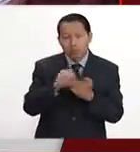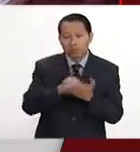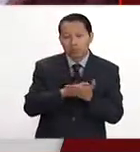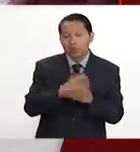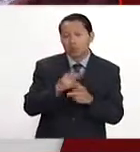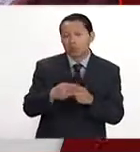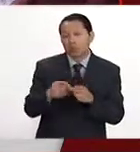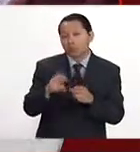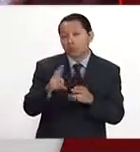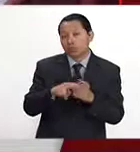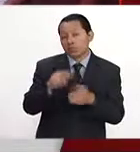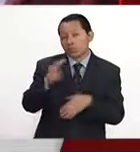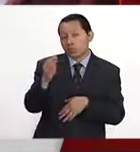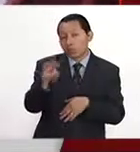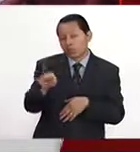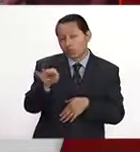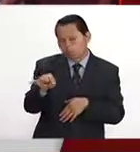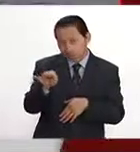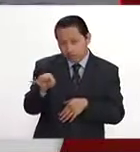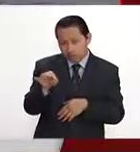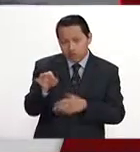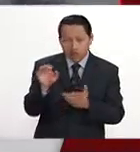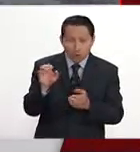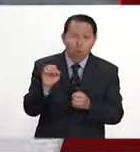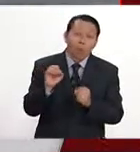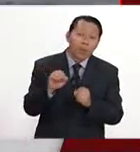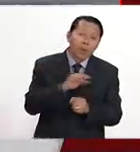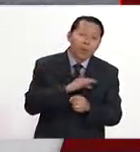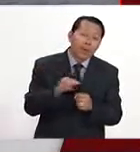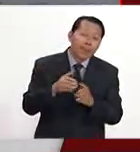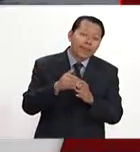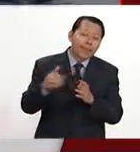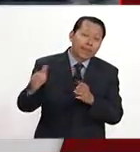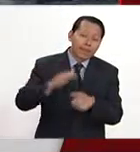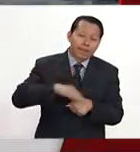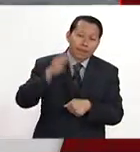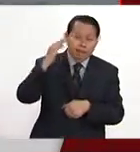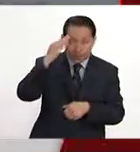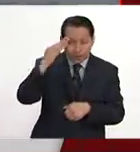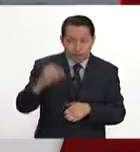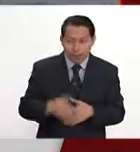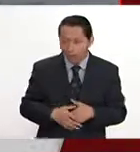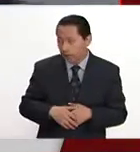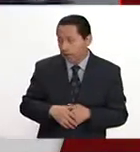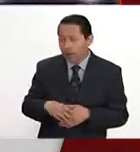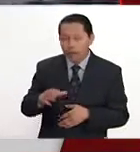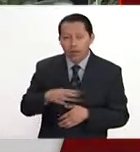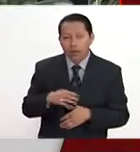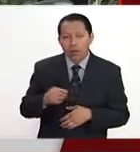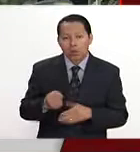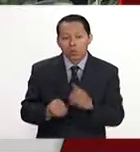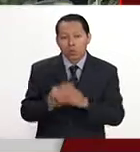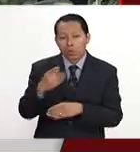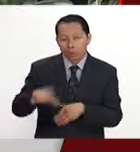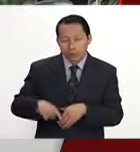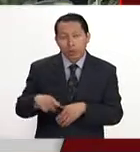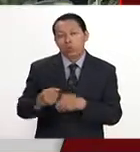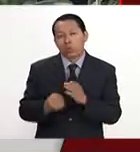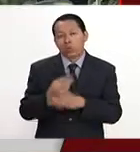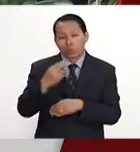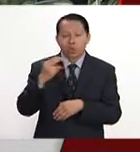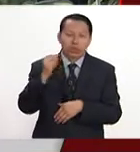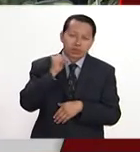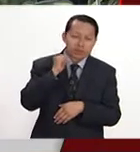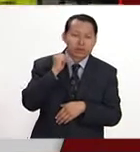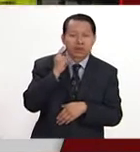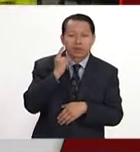hasta 2019. En el peor, pues se nos puede extender todavía mucho ya más. con otro gobierno, ya con otra legislación. Sí, exactamente. Al